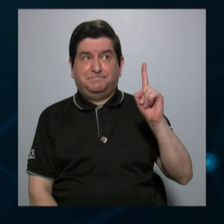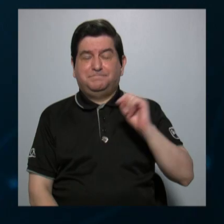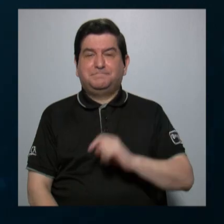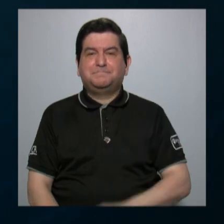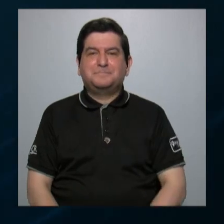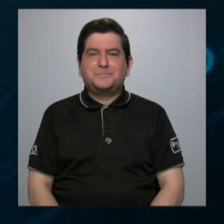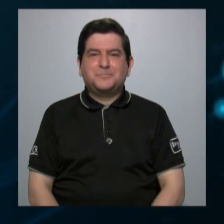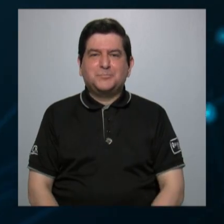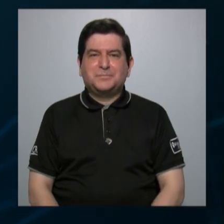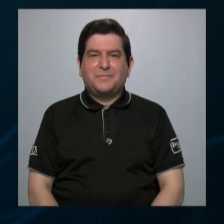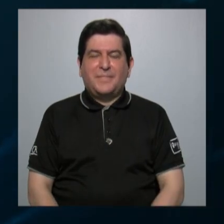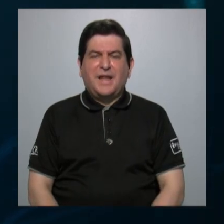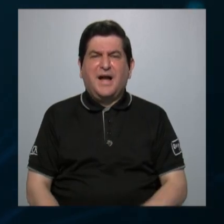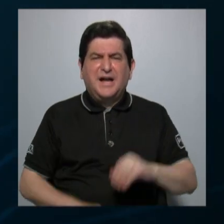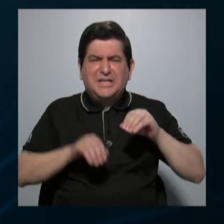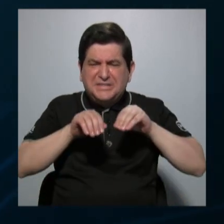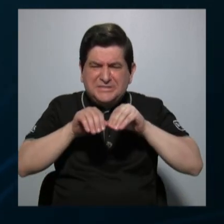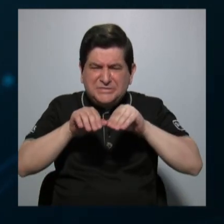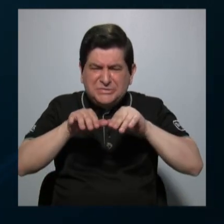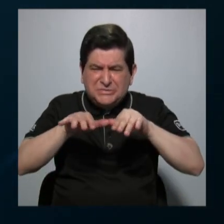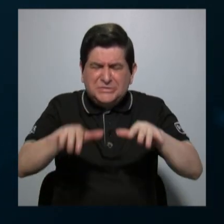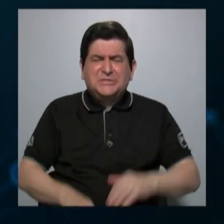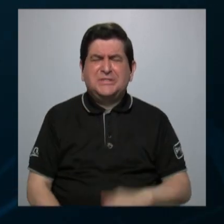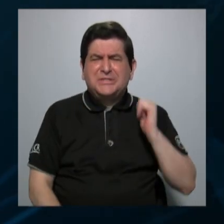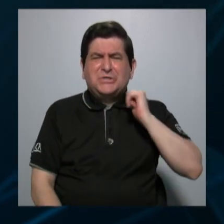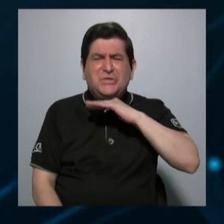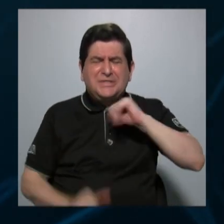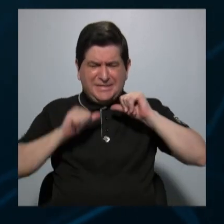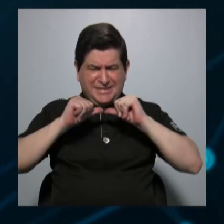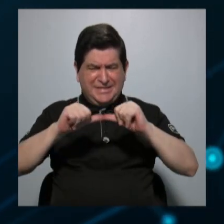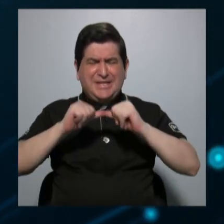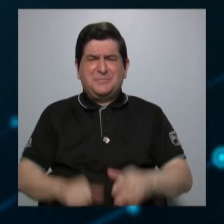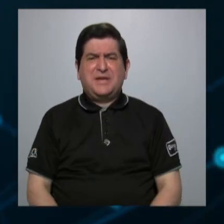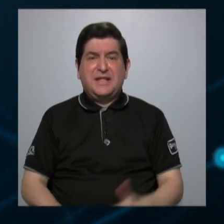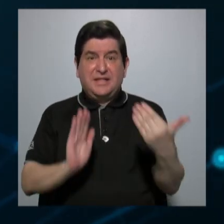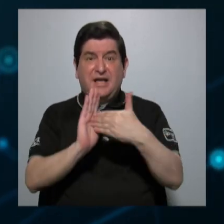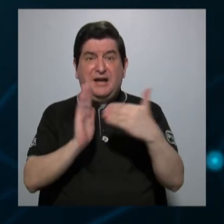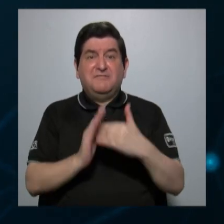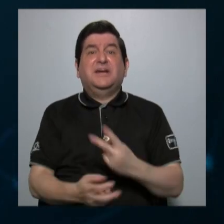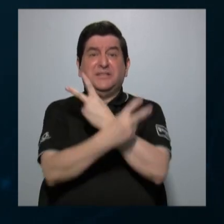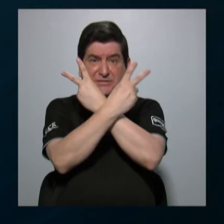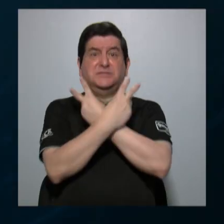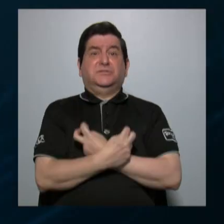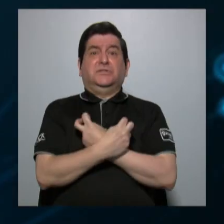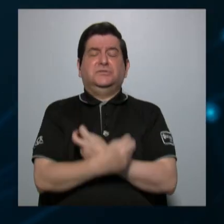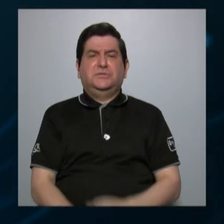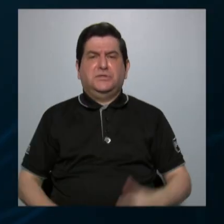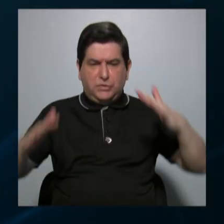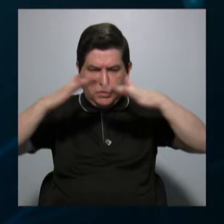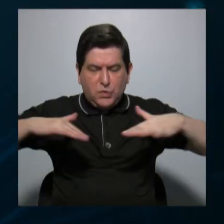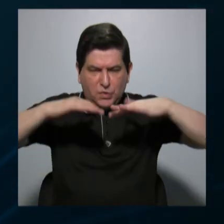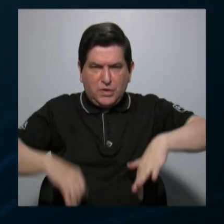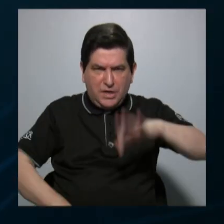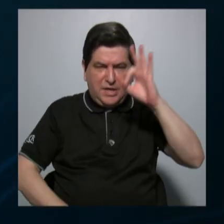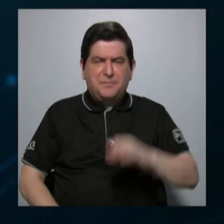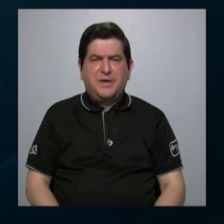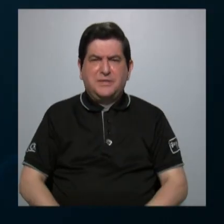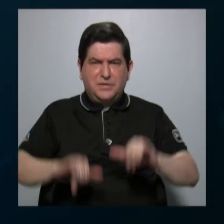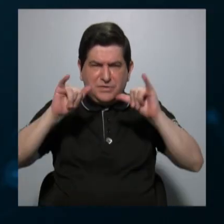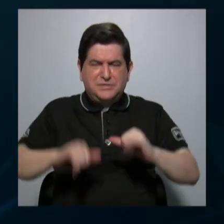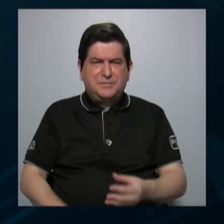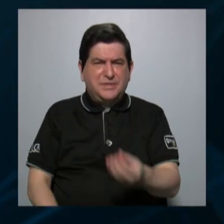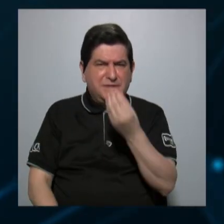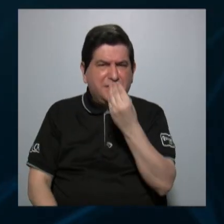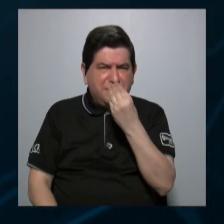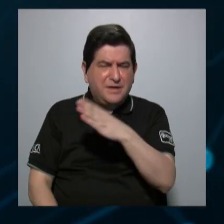Las dioxinas y los furanos son contaminantes orgánicos persistentes y altamente tóxicos que se encuentran en el medio ambiente y se